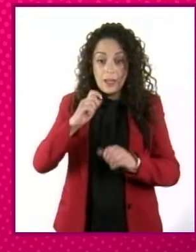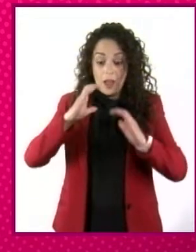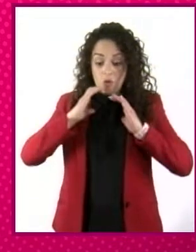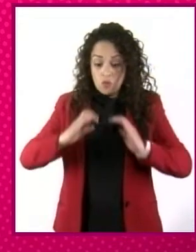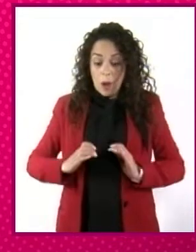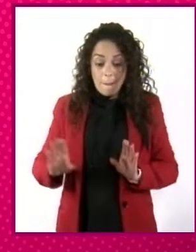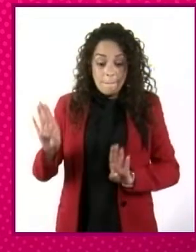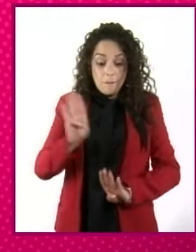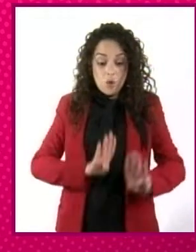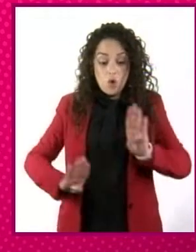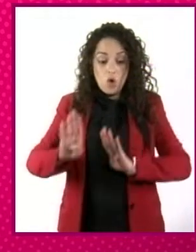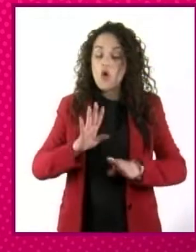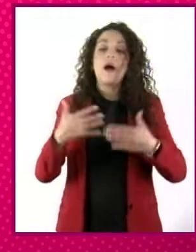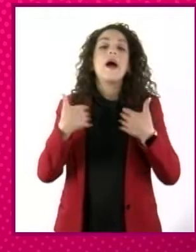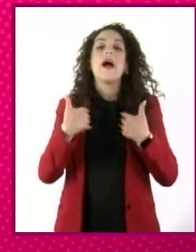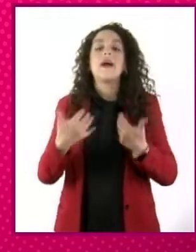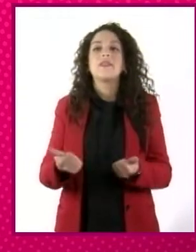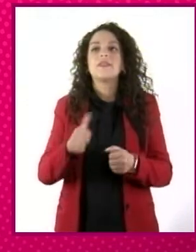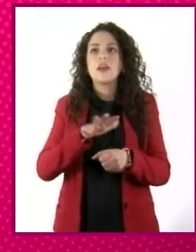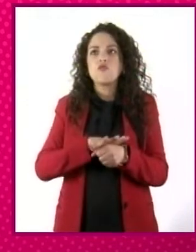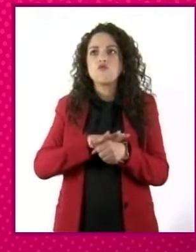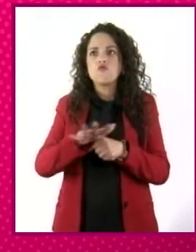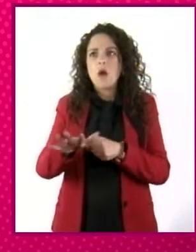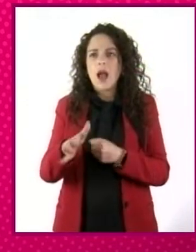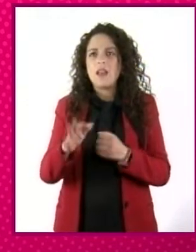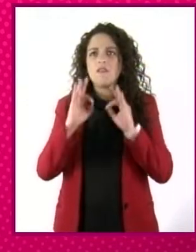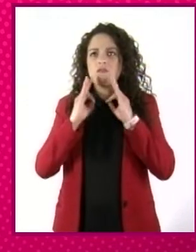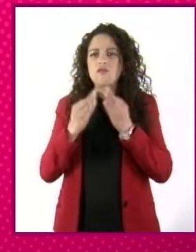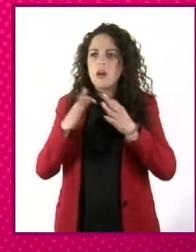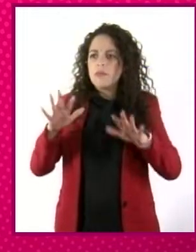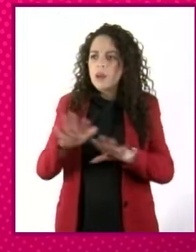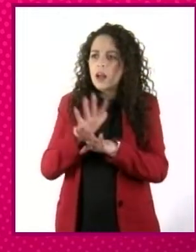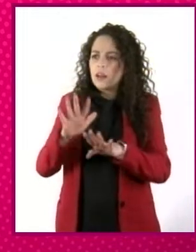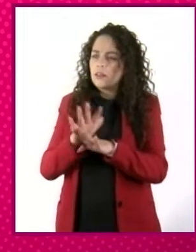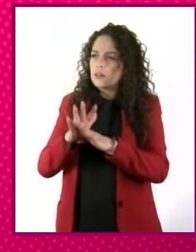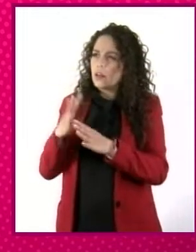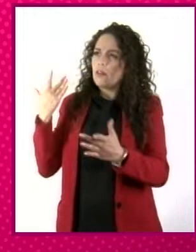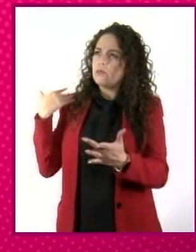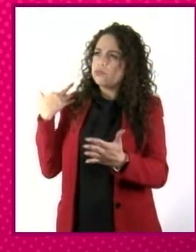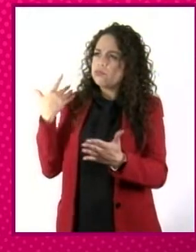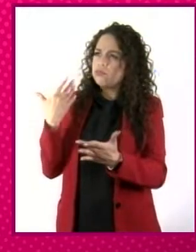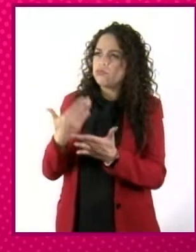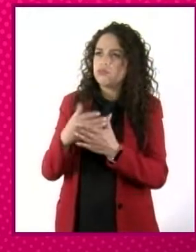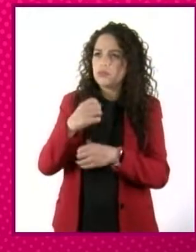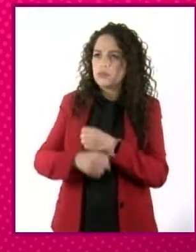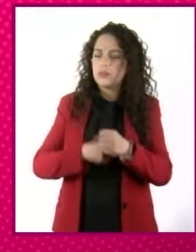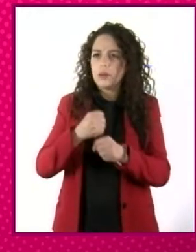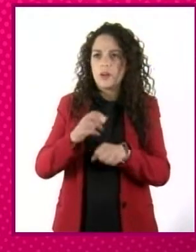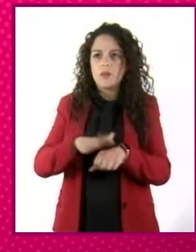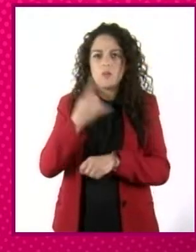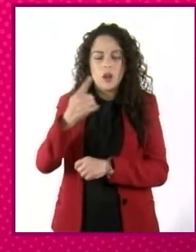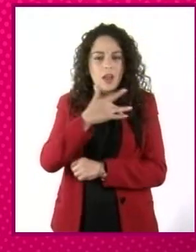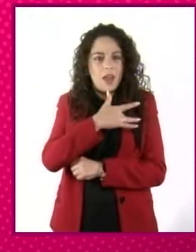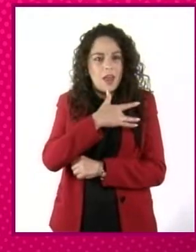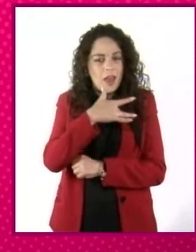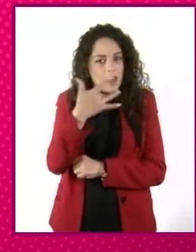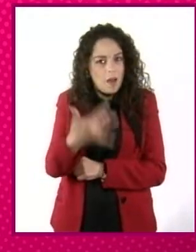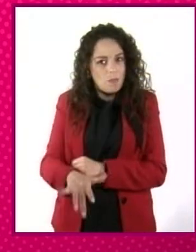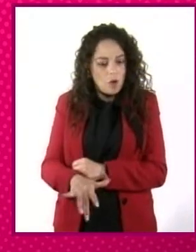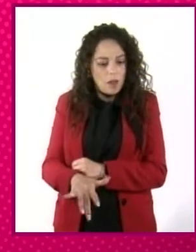ha tratado de entender cuál ha sido el rol evolutivo para nuestra especie que ha tenido el hecho de enamorarnos, y también